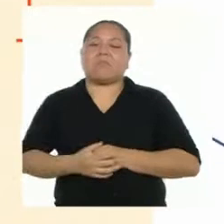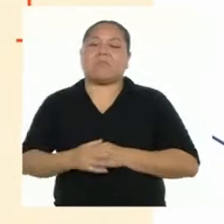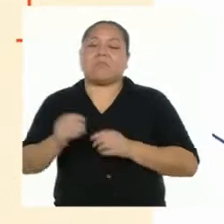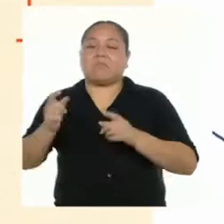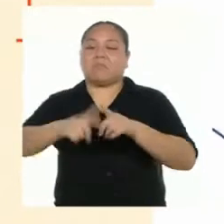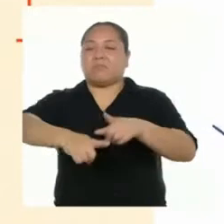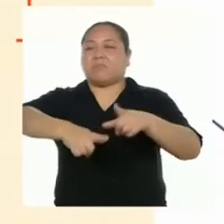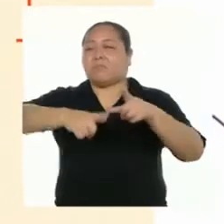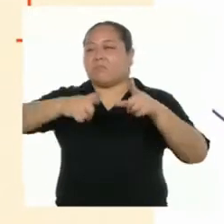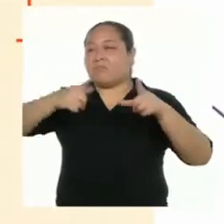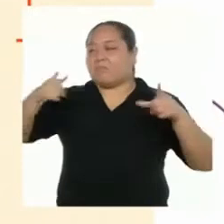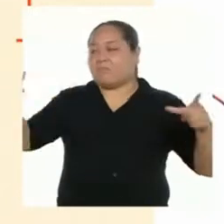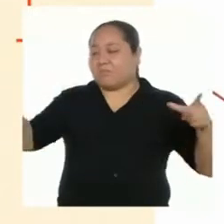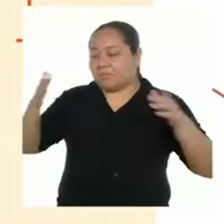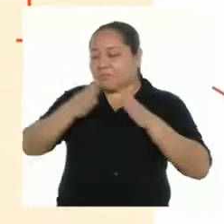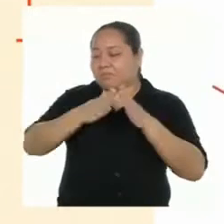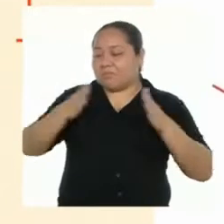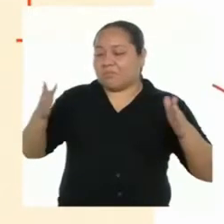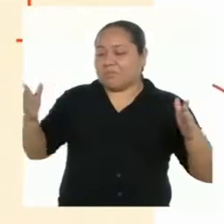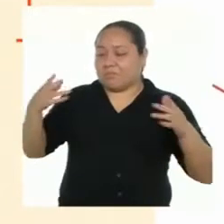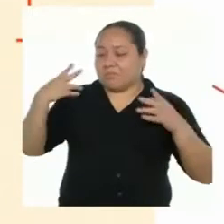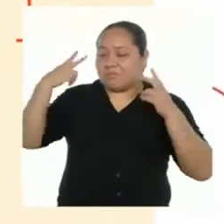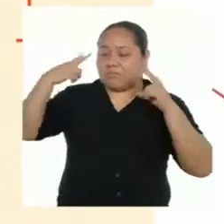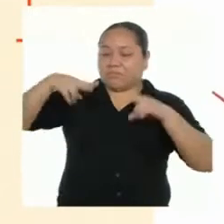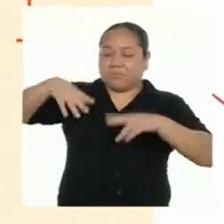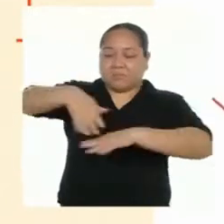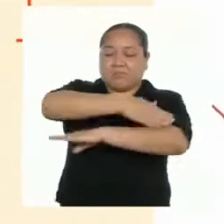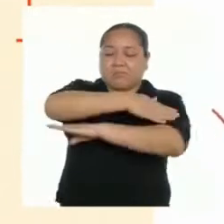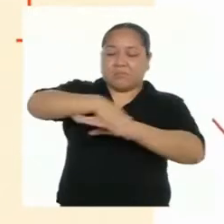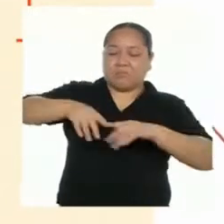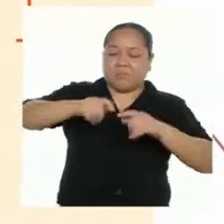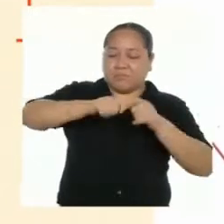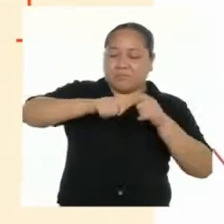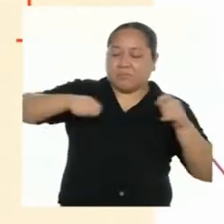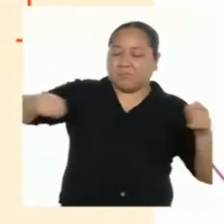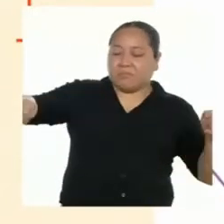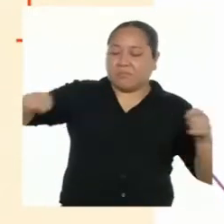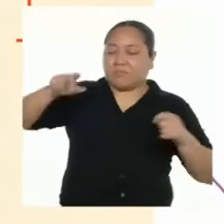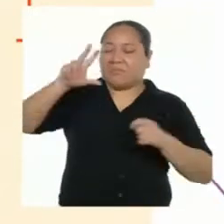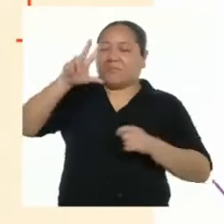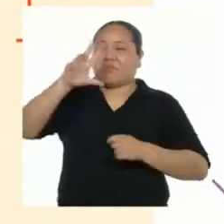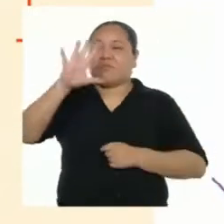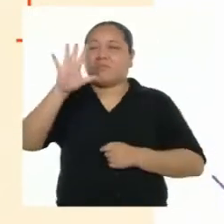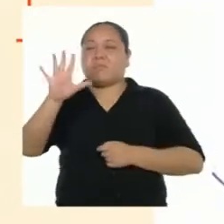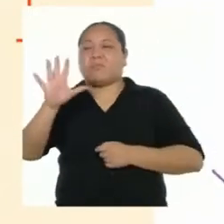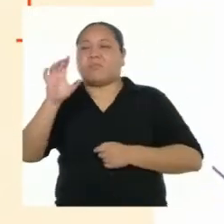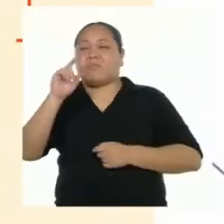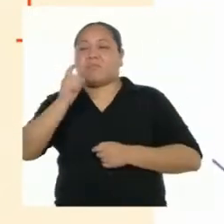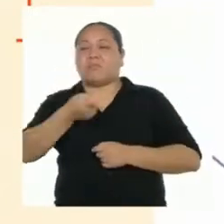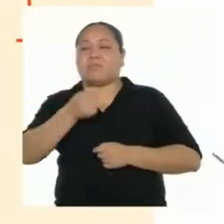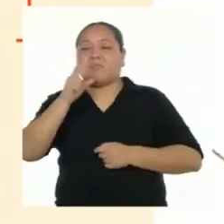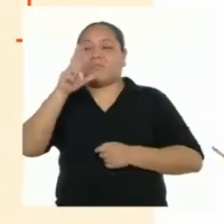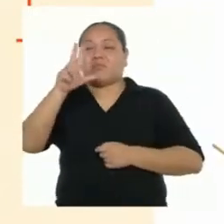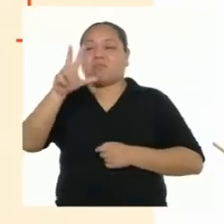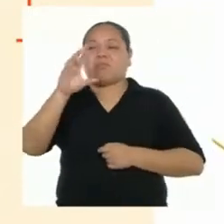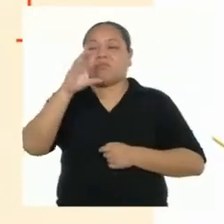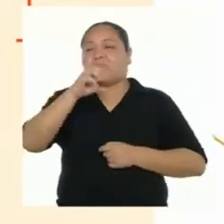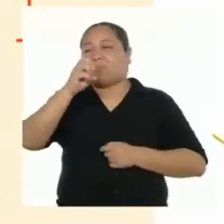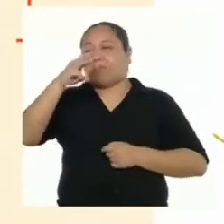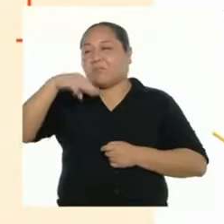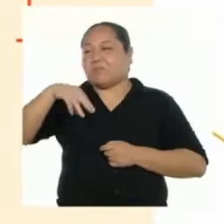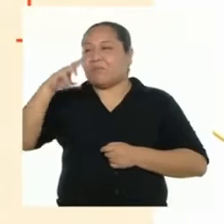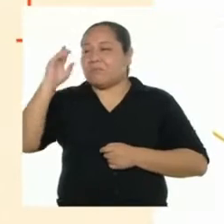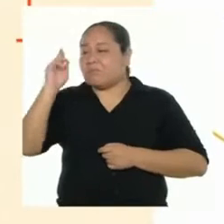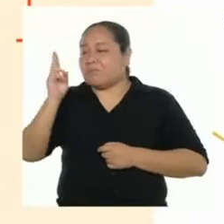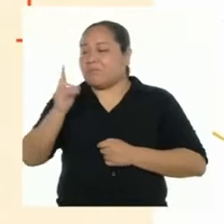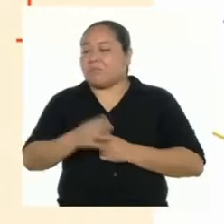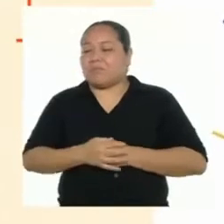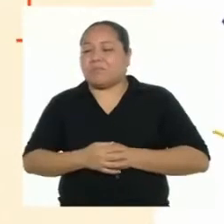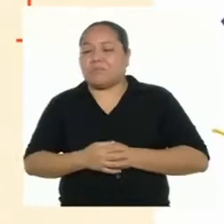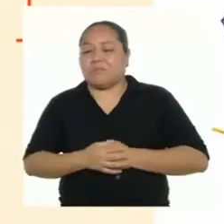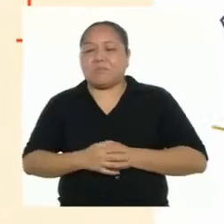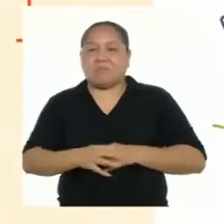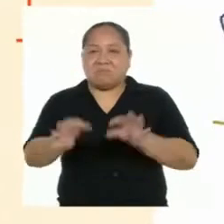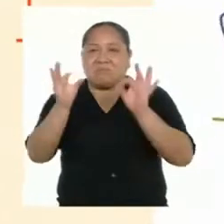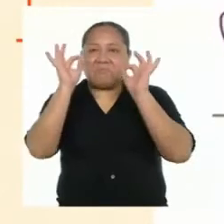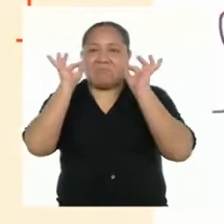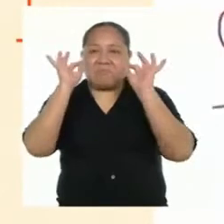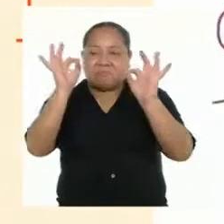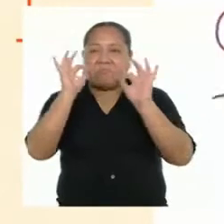más largo sería de... Lo mediré con la regla. 35,3 centímetros, profesor.